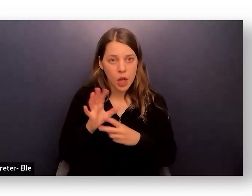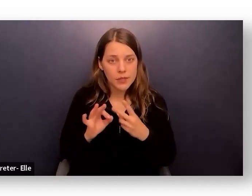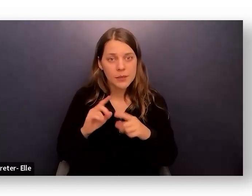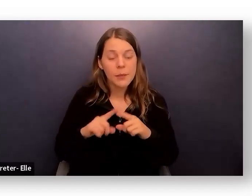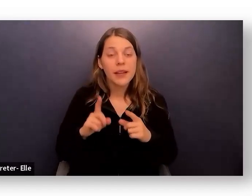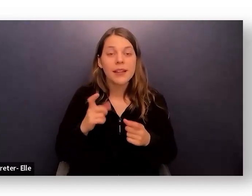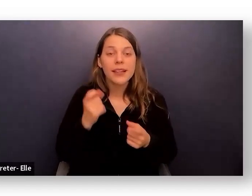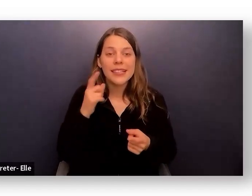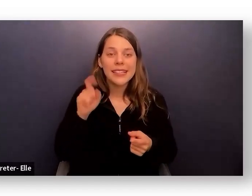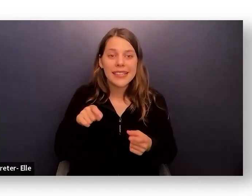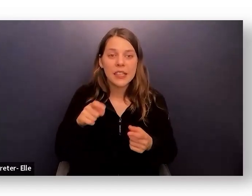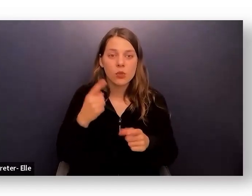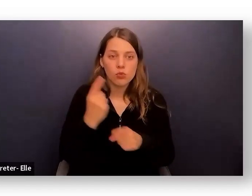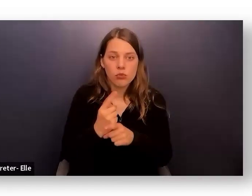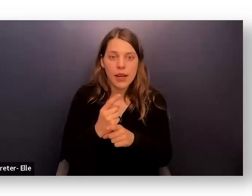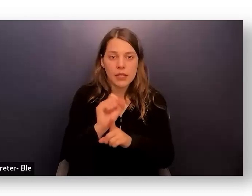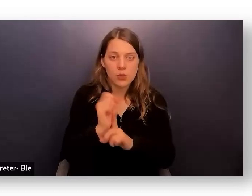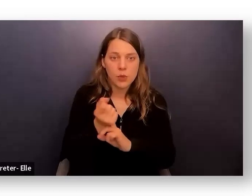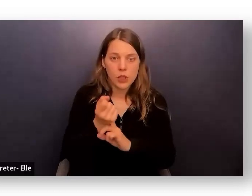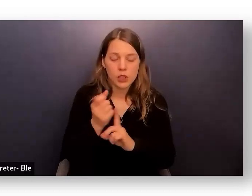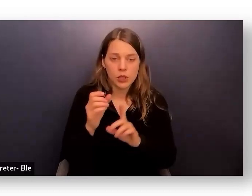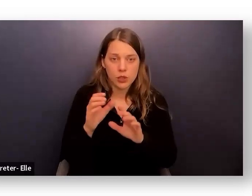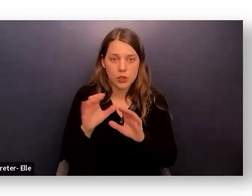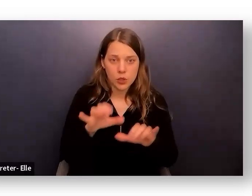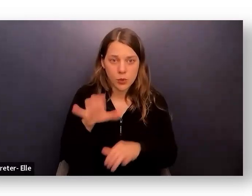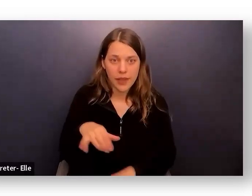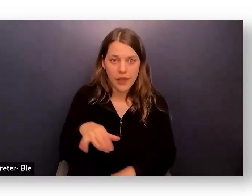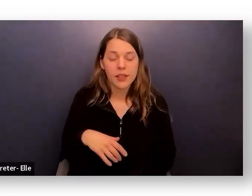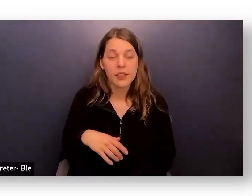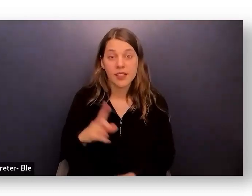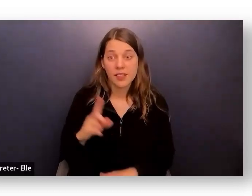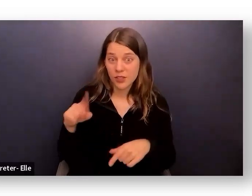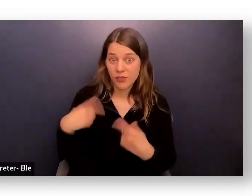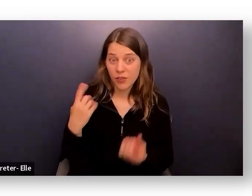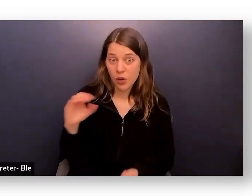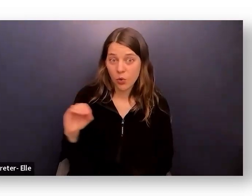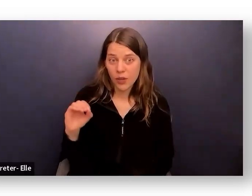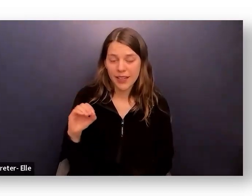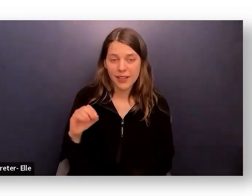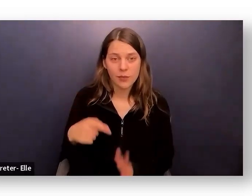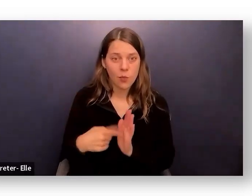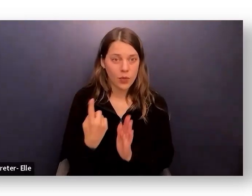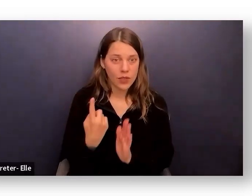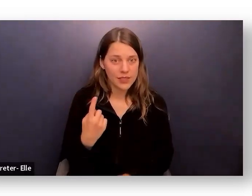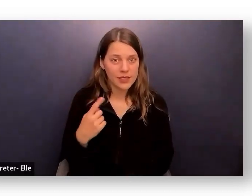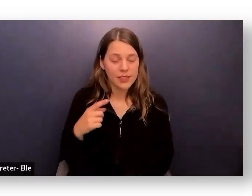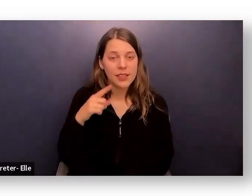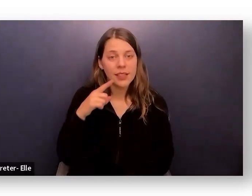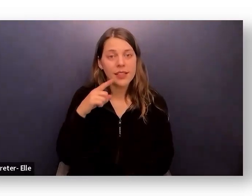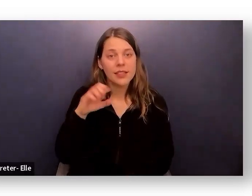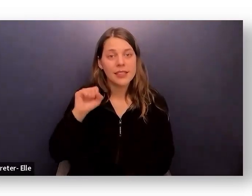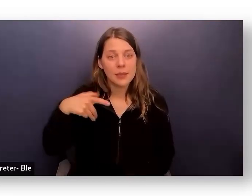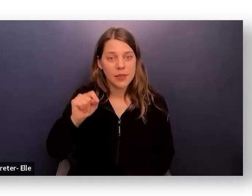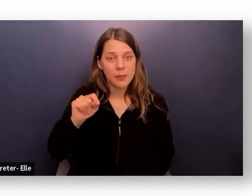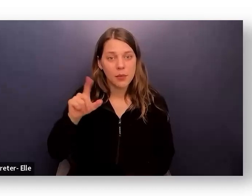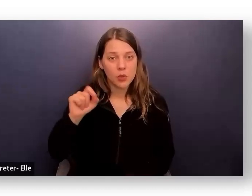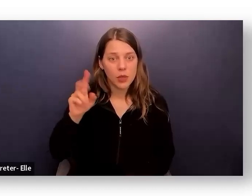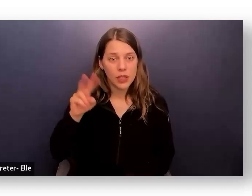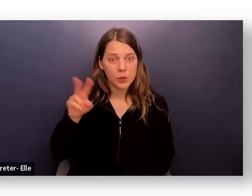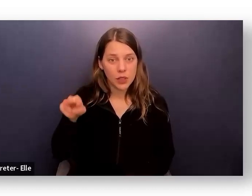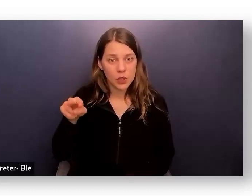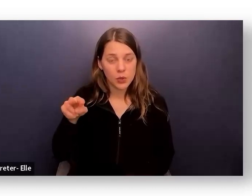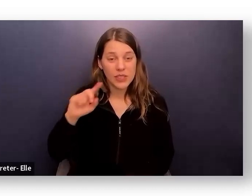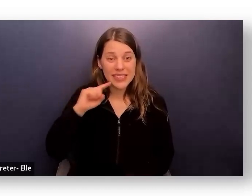es una medida temporaria, pero nosotros tenemos una medida temporal, pero tenemos que hacerla durante